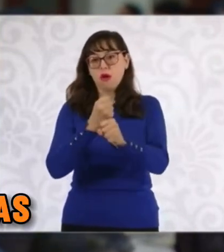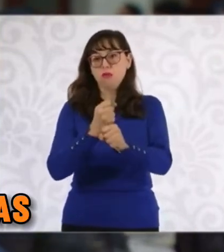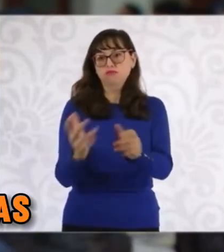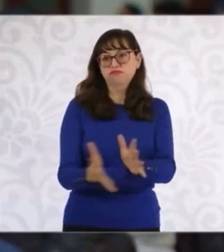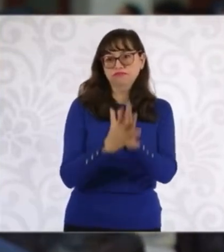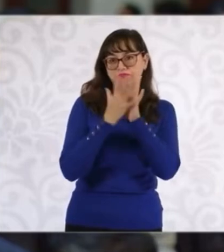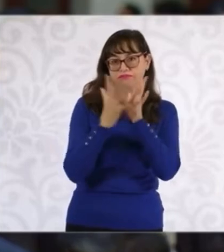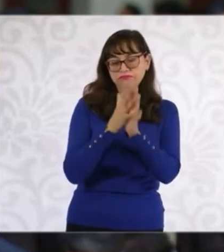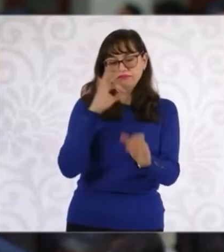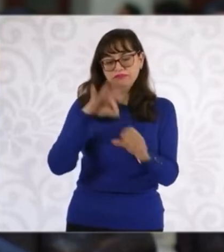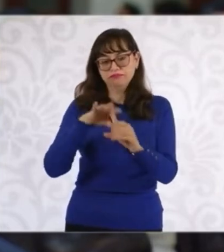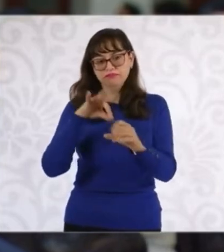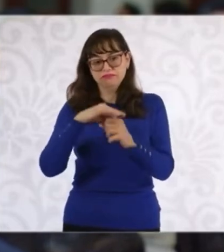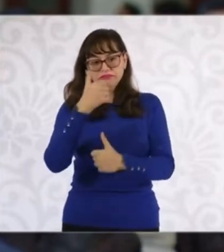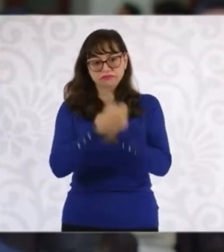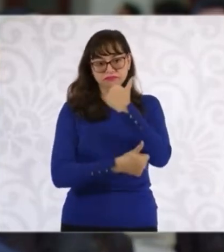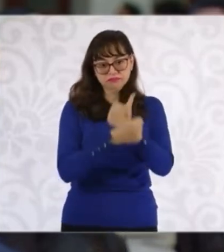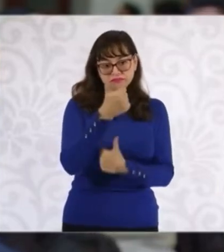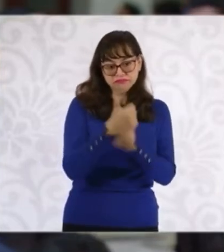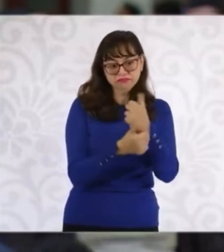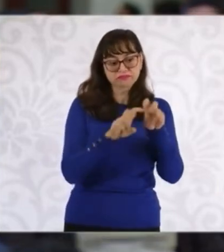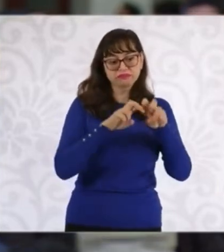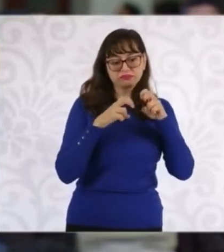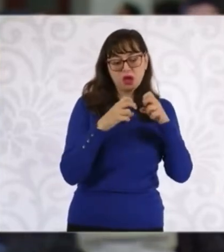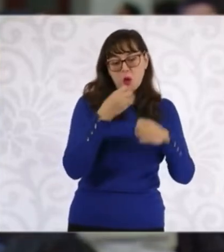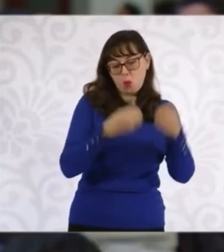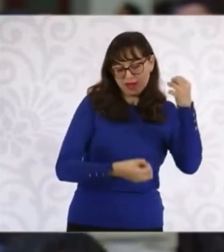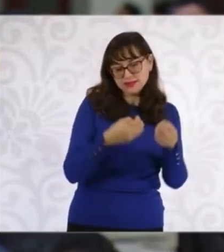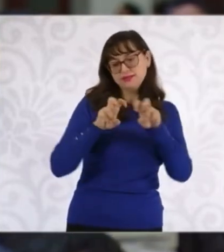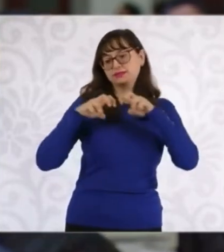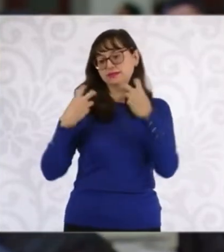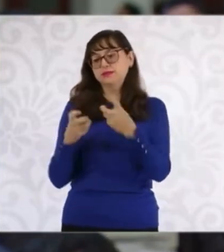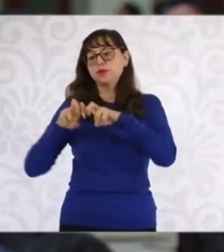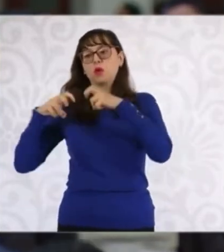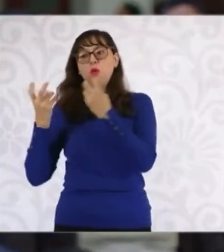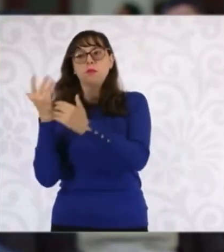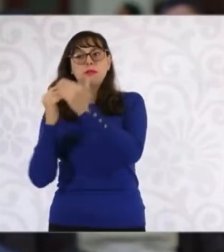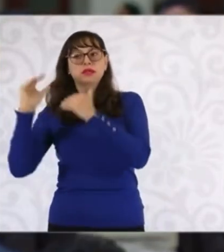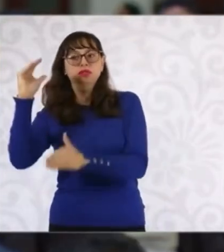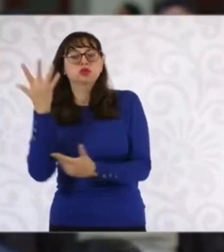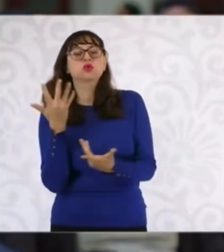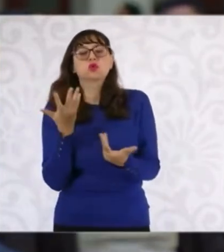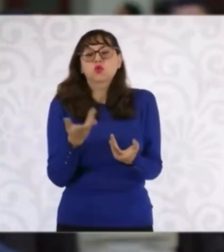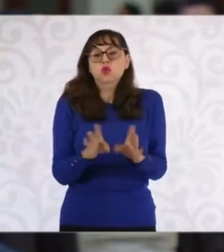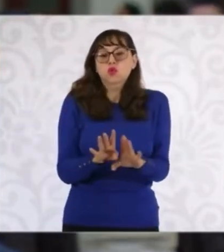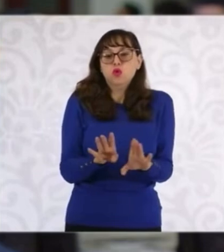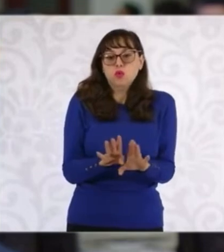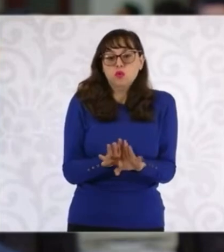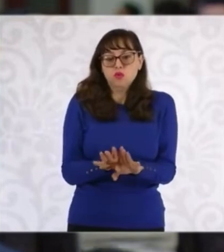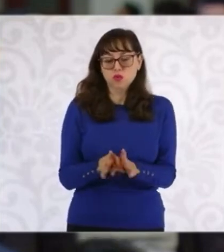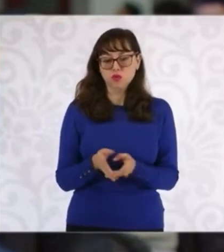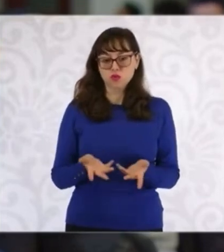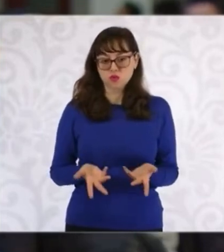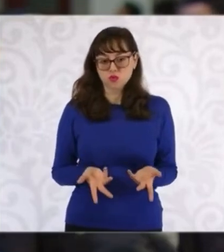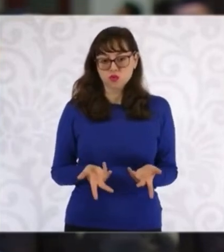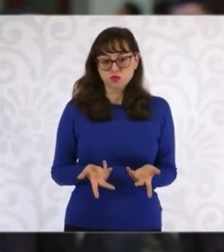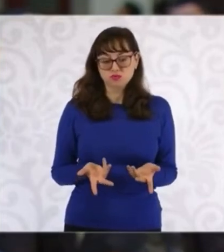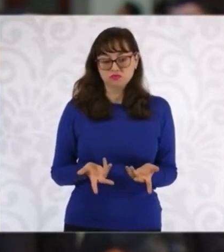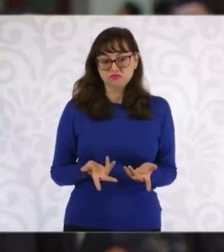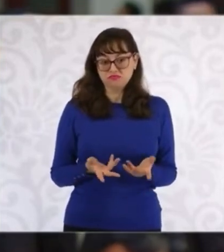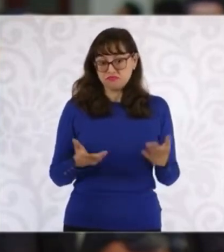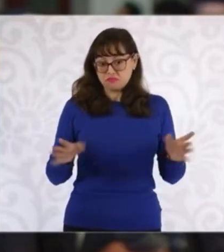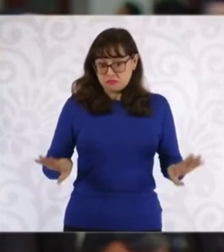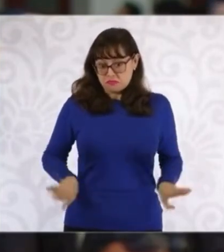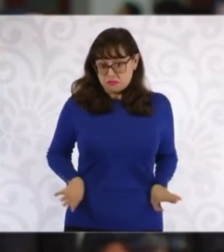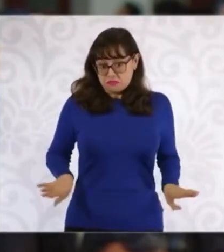magistrados, magistradas, ministras, ministros de la Suprema Corte y del Poder Judicial. Hay un caso en particular que por lo menos en